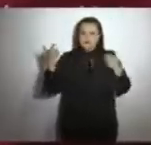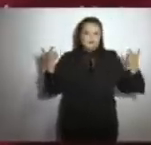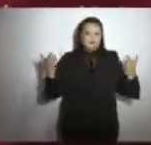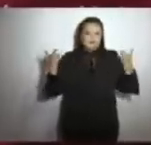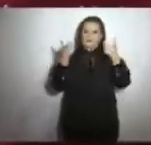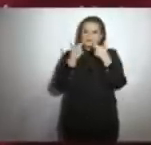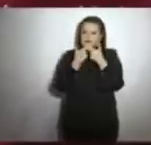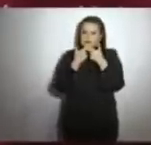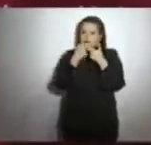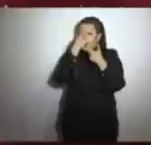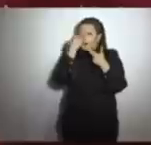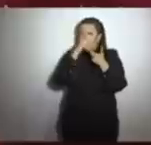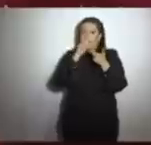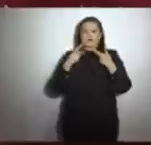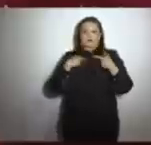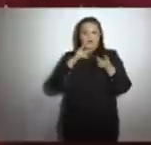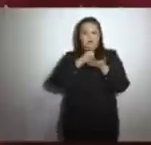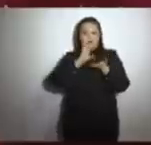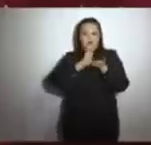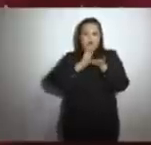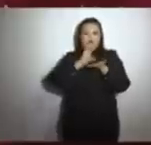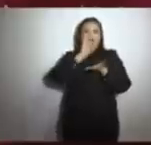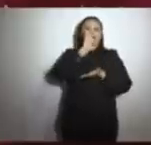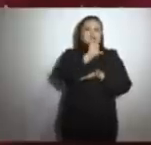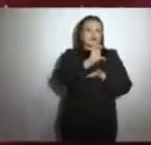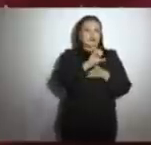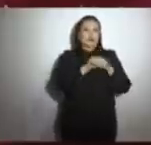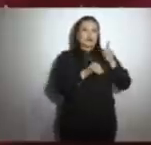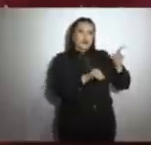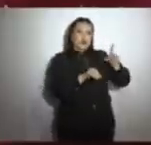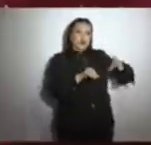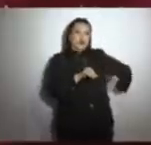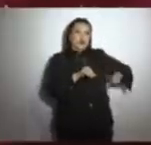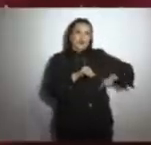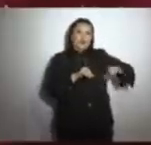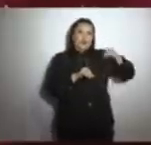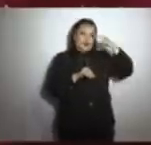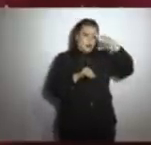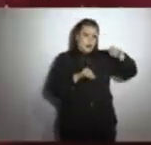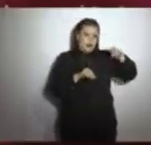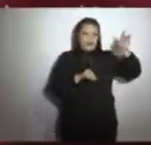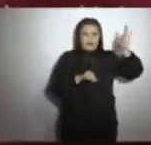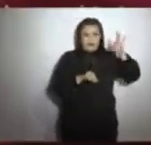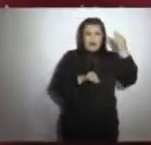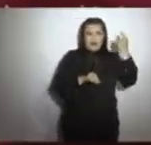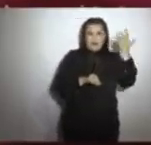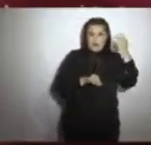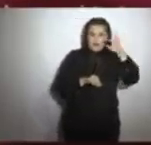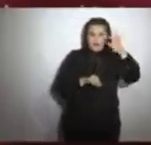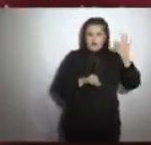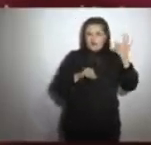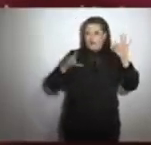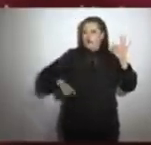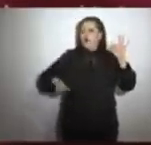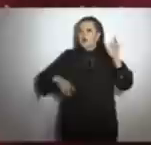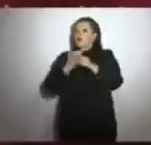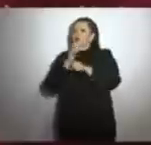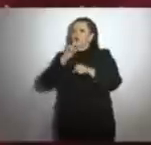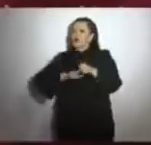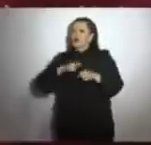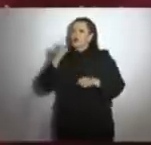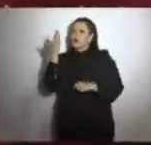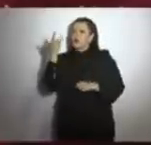a acordar es eso, que cada quien va a poner su 50% para esta pensión universal.